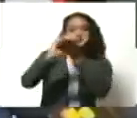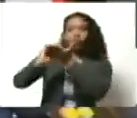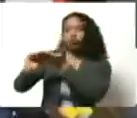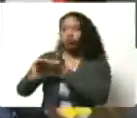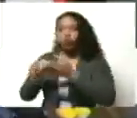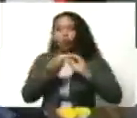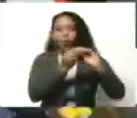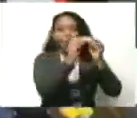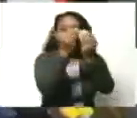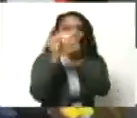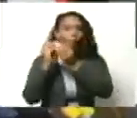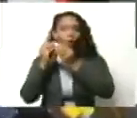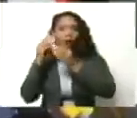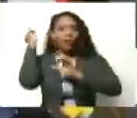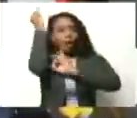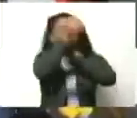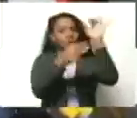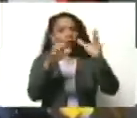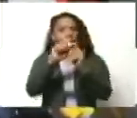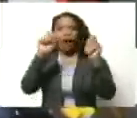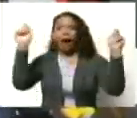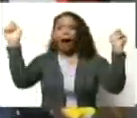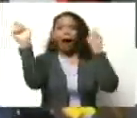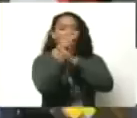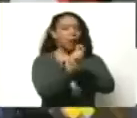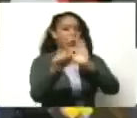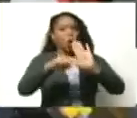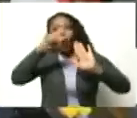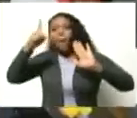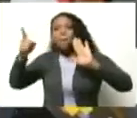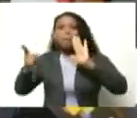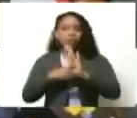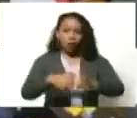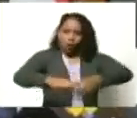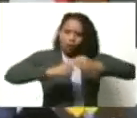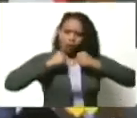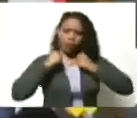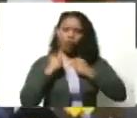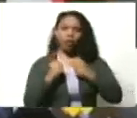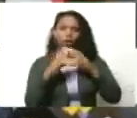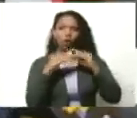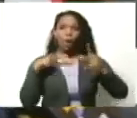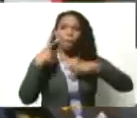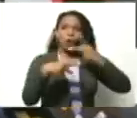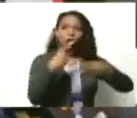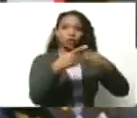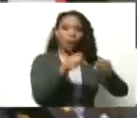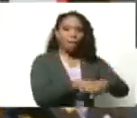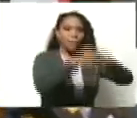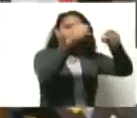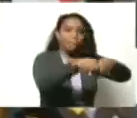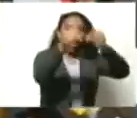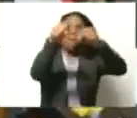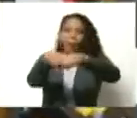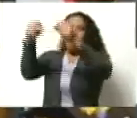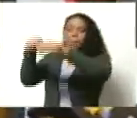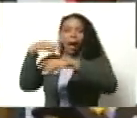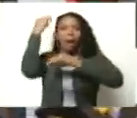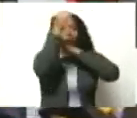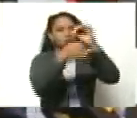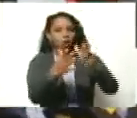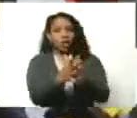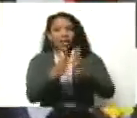Amazonas y revertir de manera tajante, con mucha firmeza, todos los procesos de destrucción del Amazonas como gran